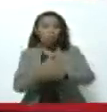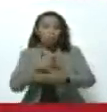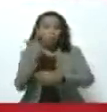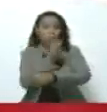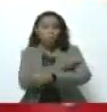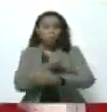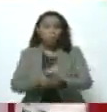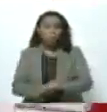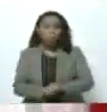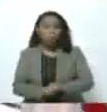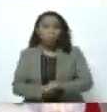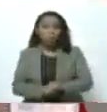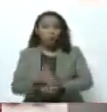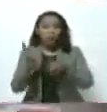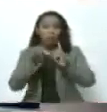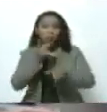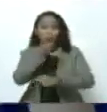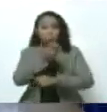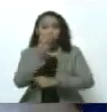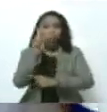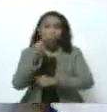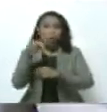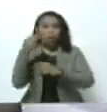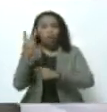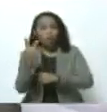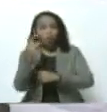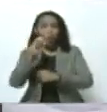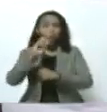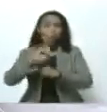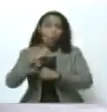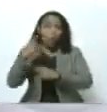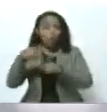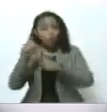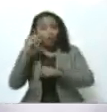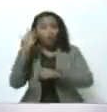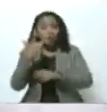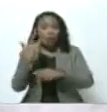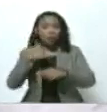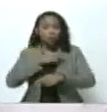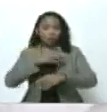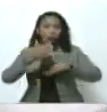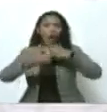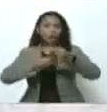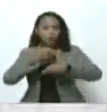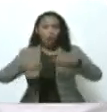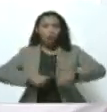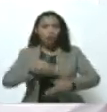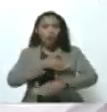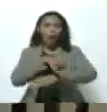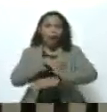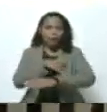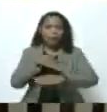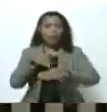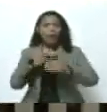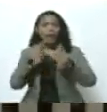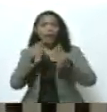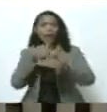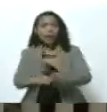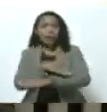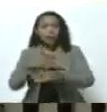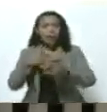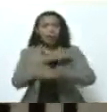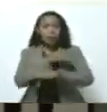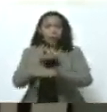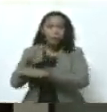vacunas. Okay, hay personas bien. Que tienen una, otras dos, otras tres. Y bueno, estamos haciendo el esfuerzo calle por calle, comunidad por comunidad, porque todo el mundo se